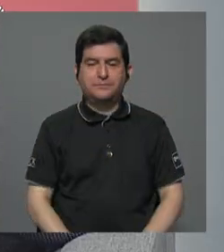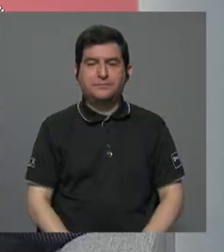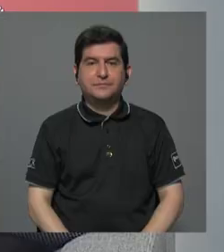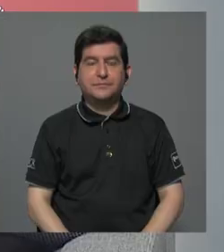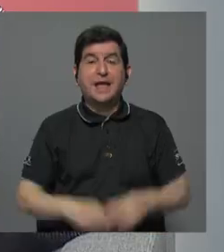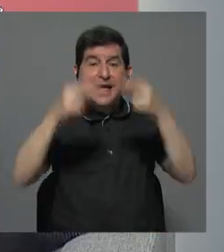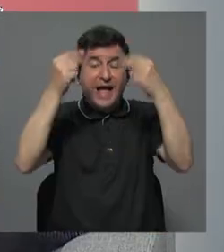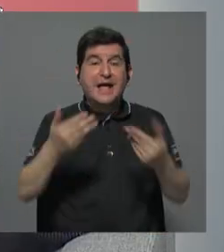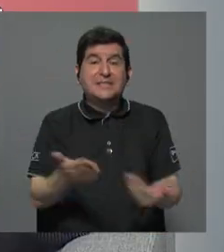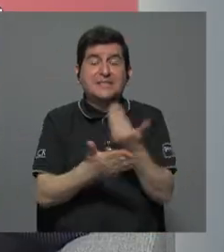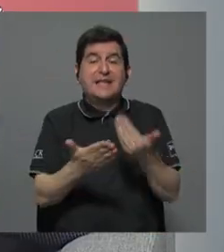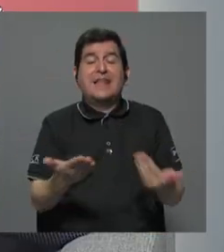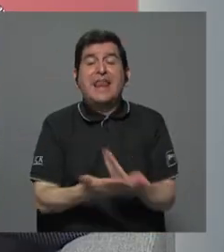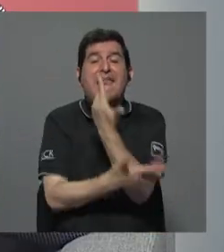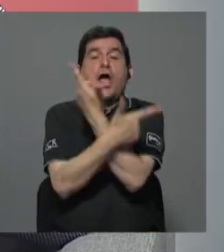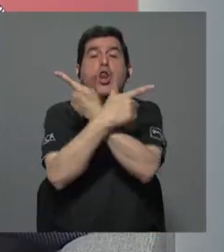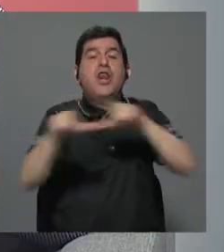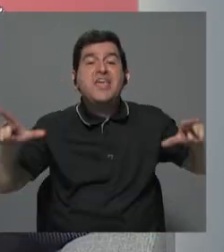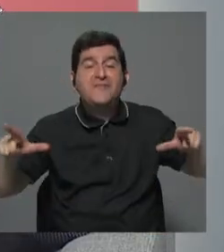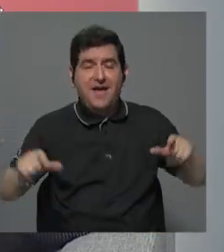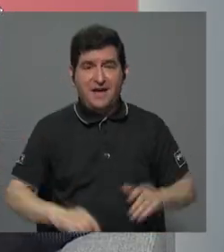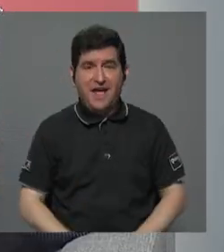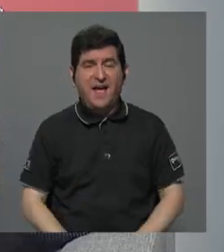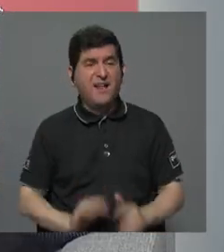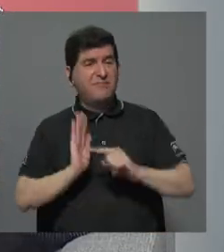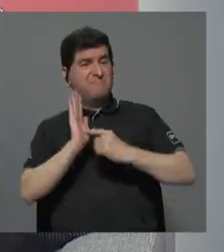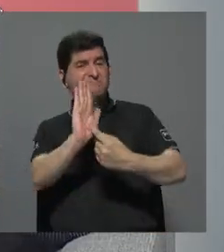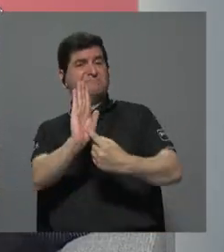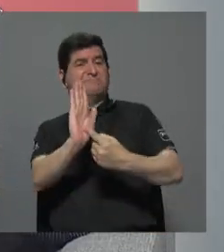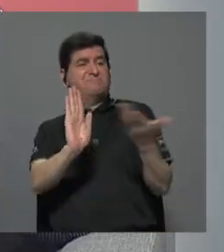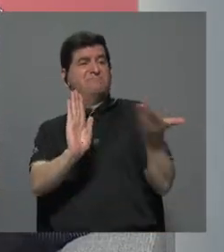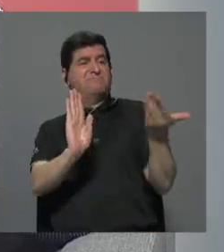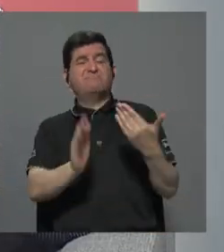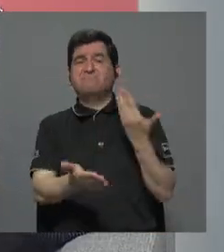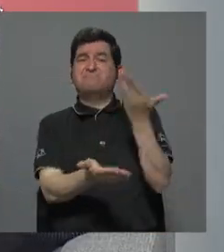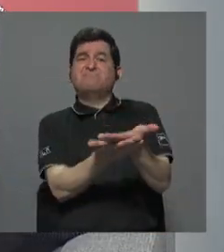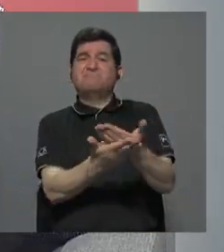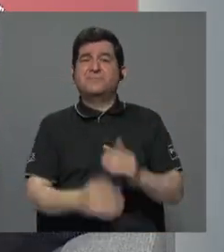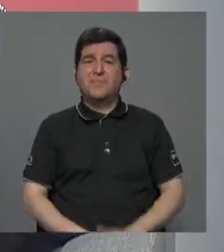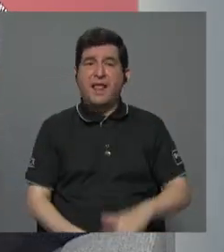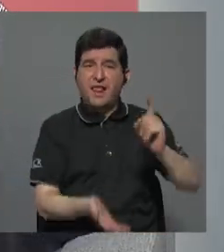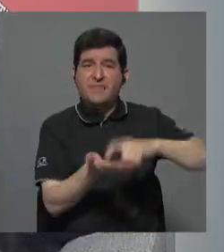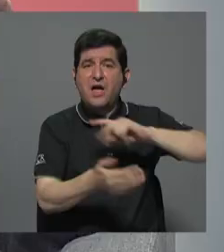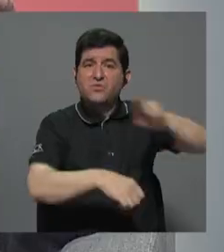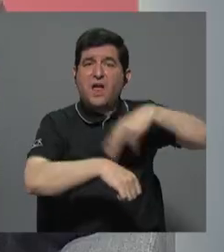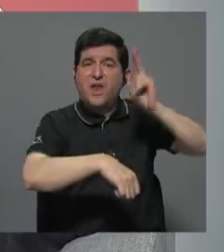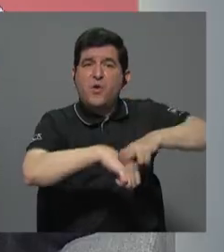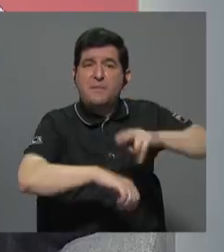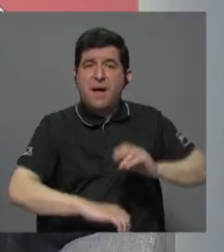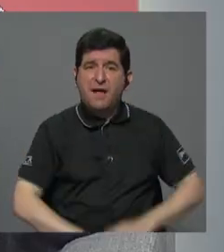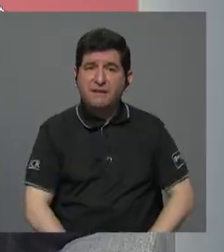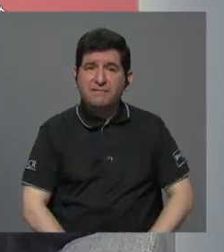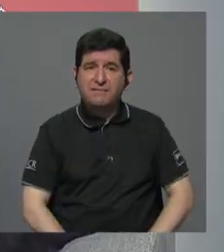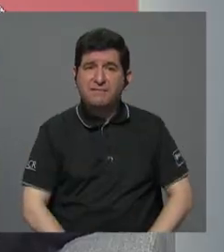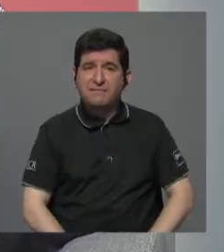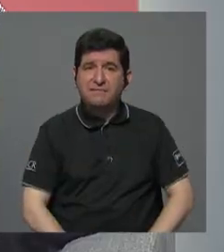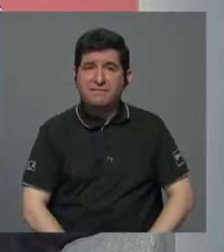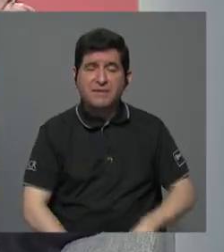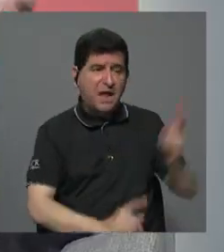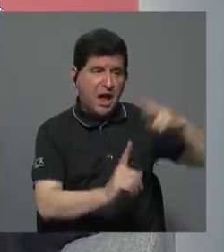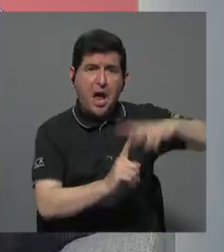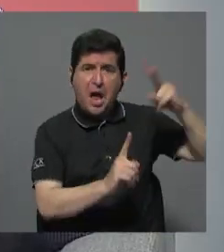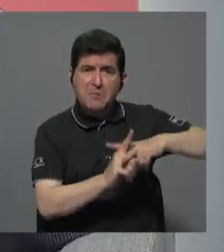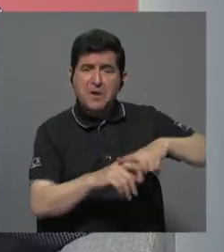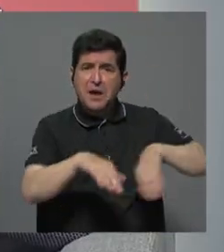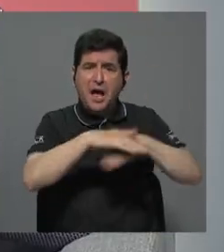hacienda moderna neoliberal lo que plantea es que la deuda es lo normal ejecutemos